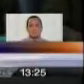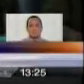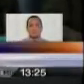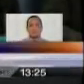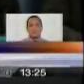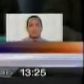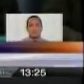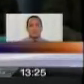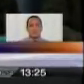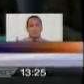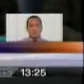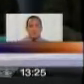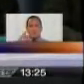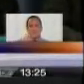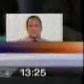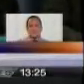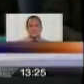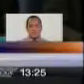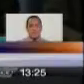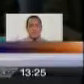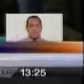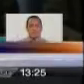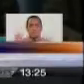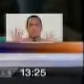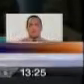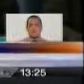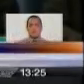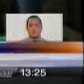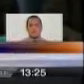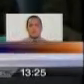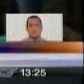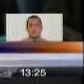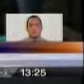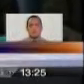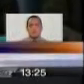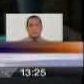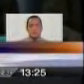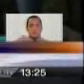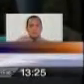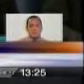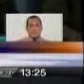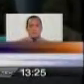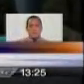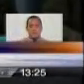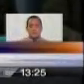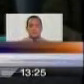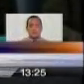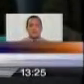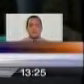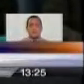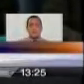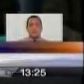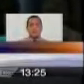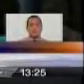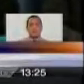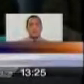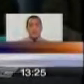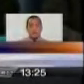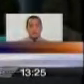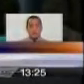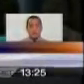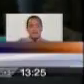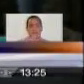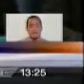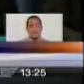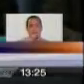No quiero hacer críticas públicas porque ese no es el propósito, pero en todo momento, desde que asumí la